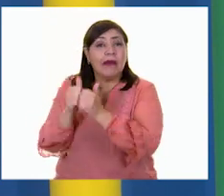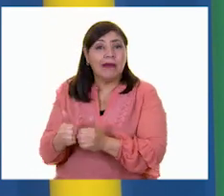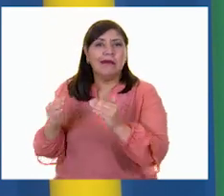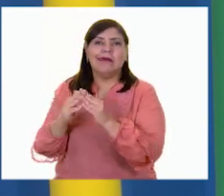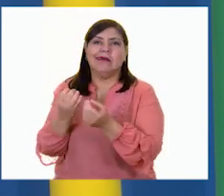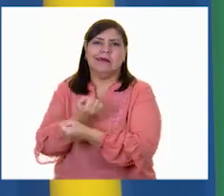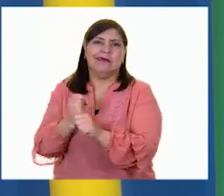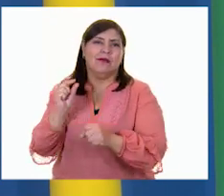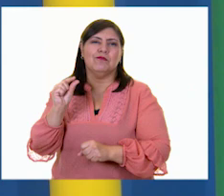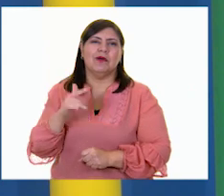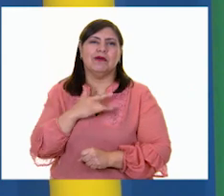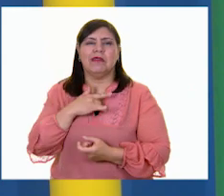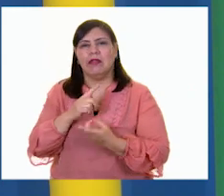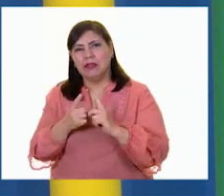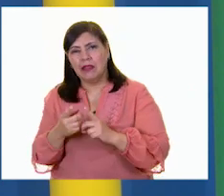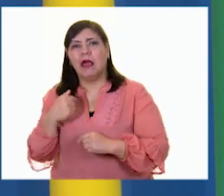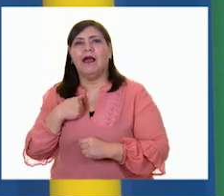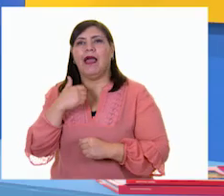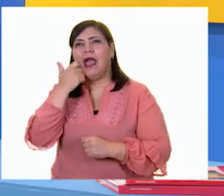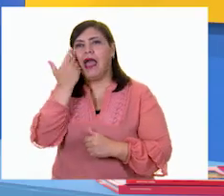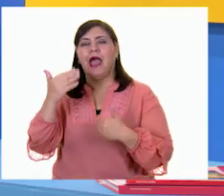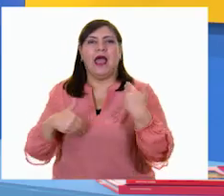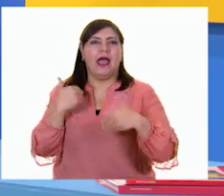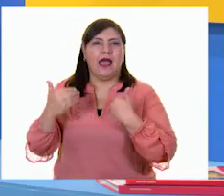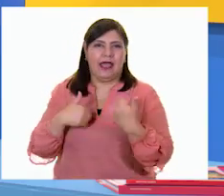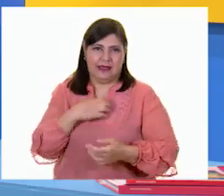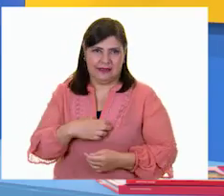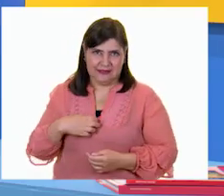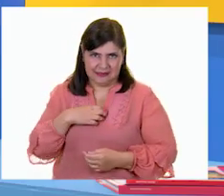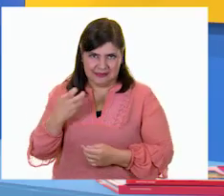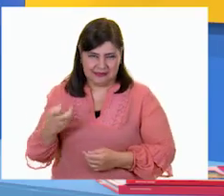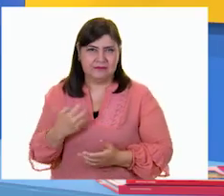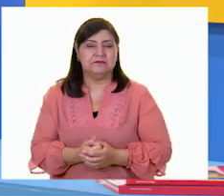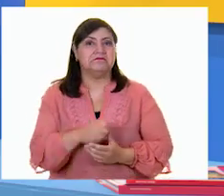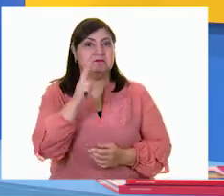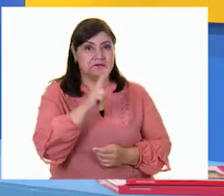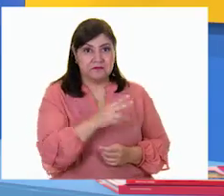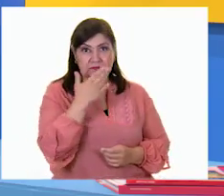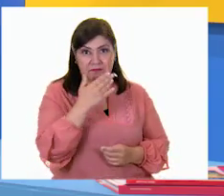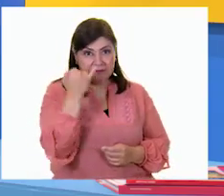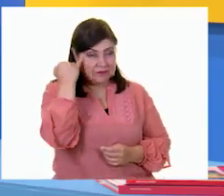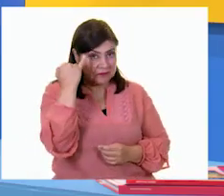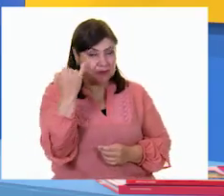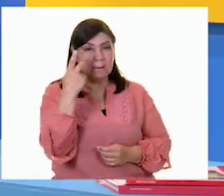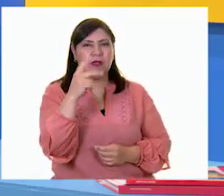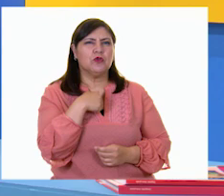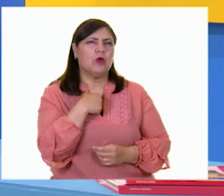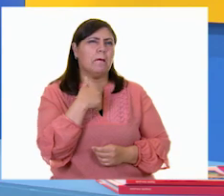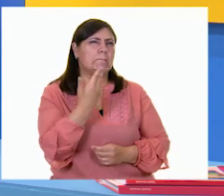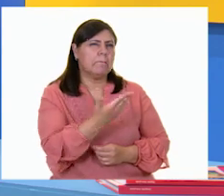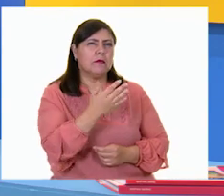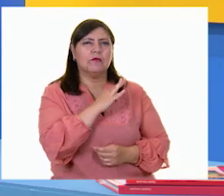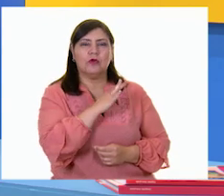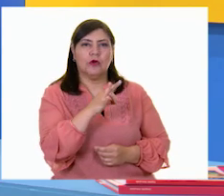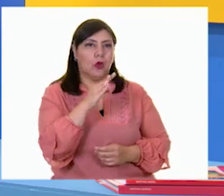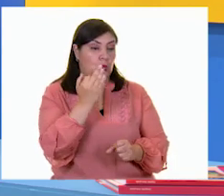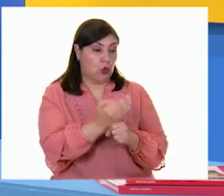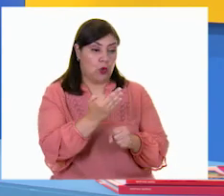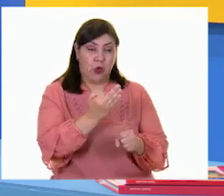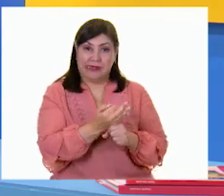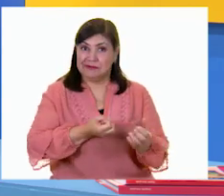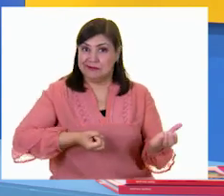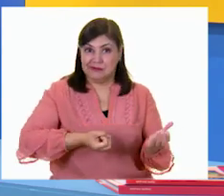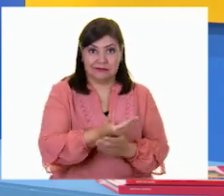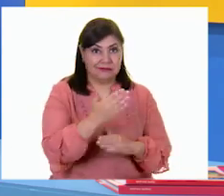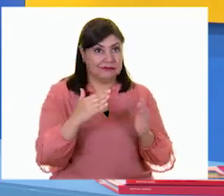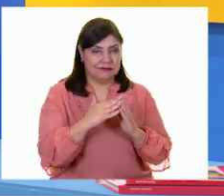me encantaría darle esa alegría en estos días. Suena muy bien tu idea, María. Solo te pido que en este momento no vayas a salir de